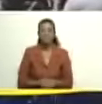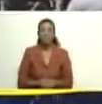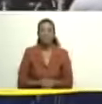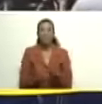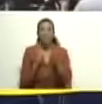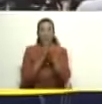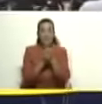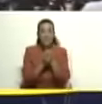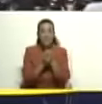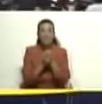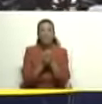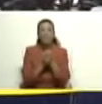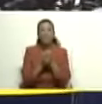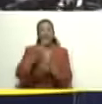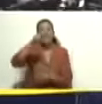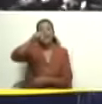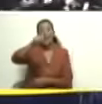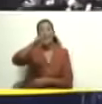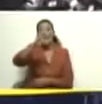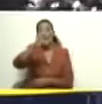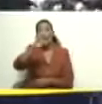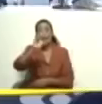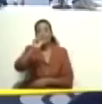Compañero Héctor Silva y todo el equipo.